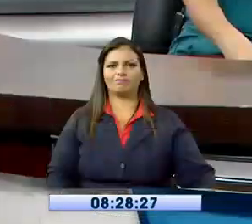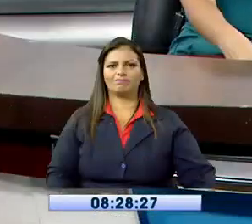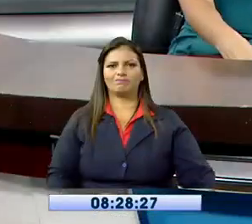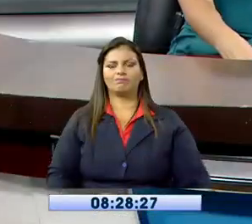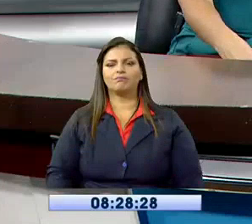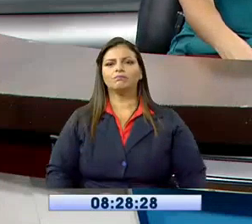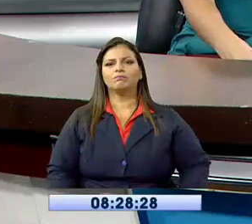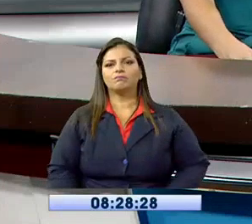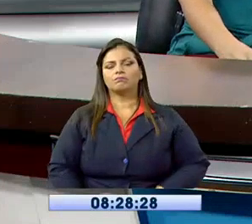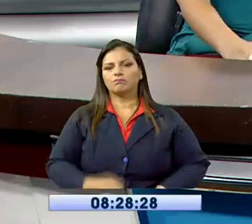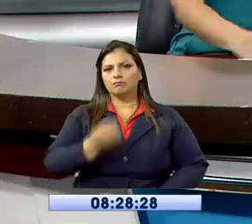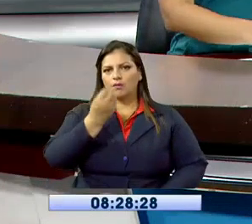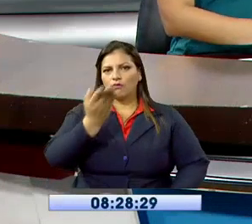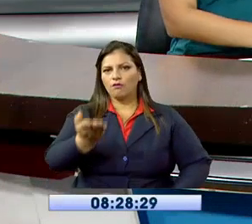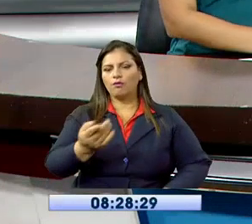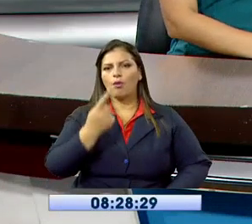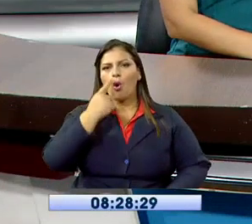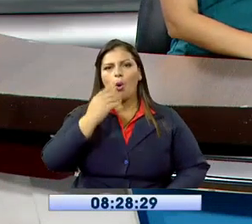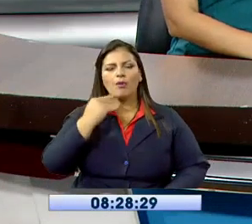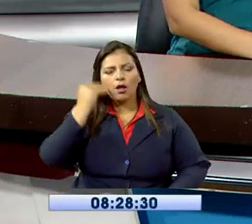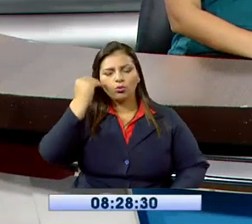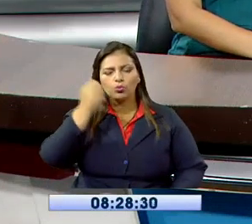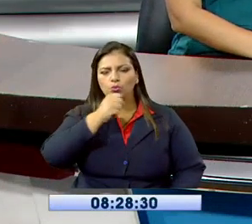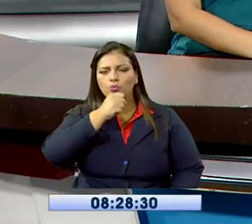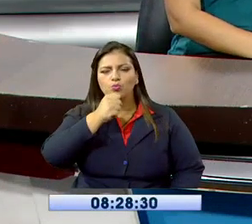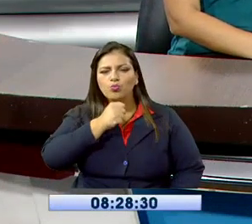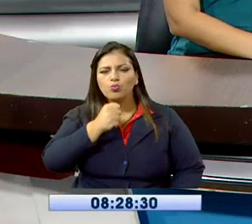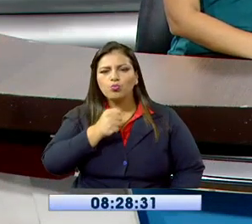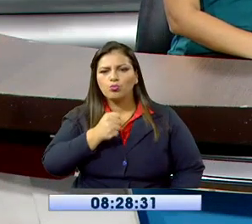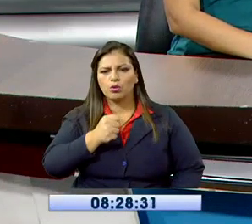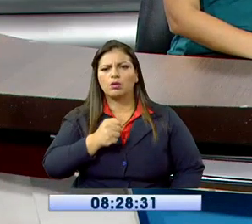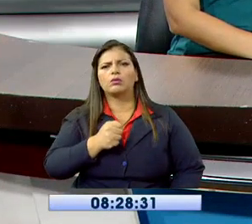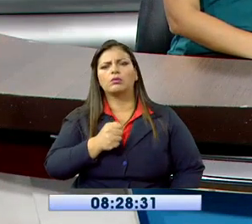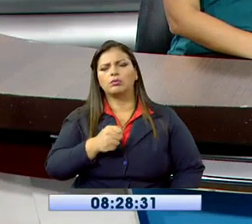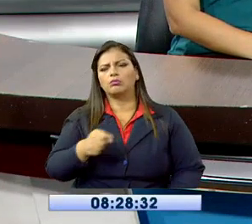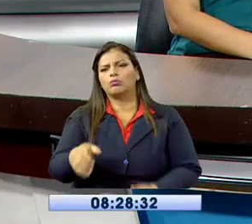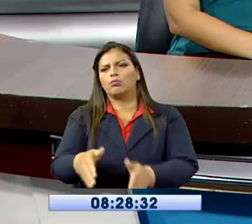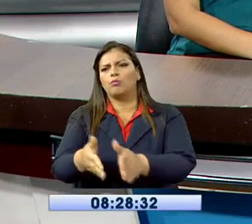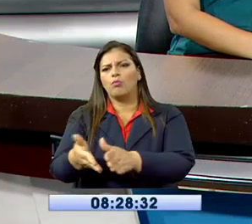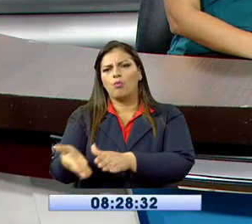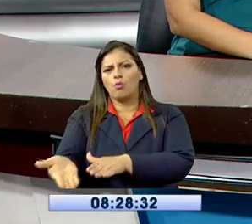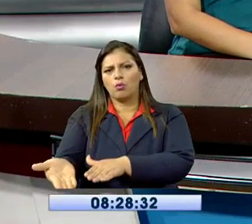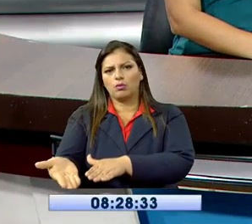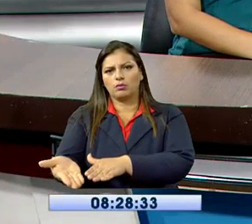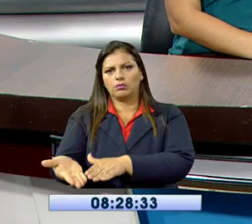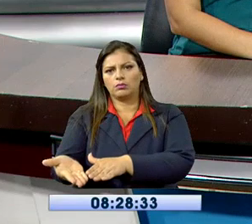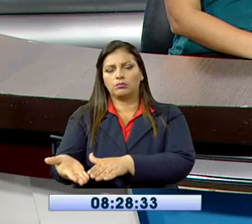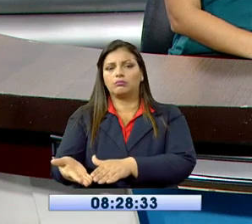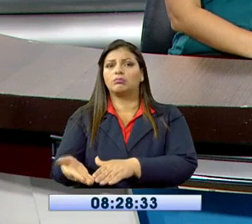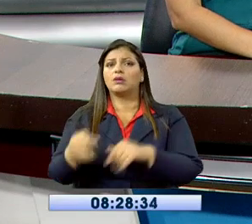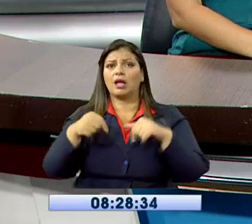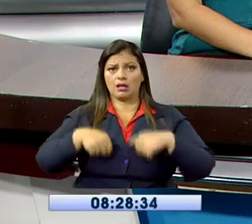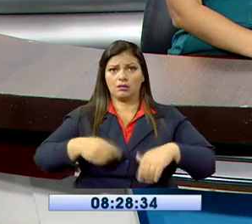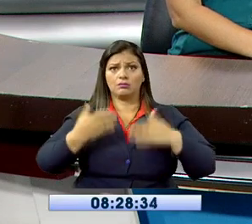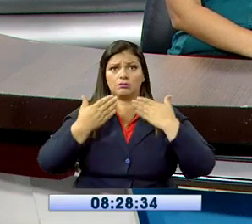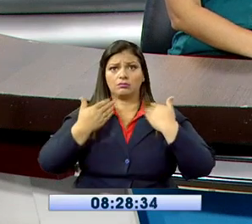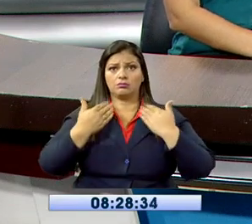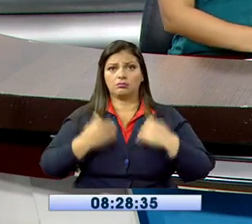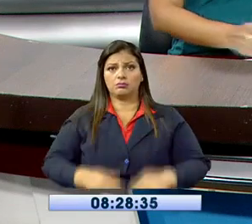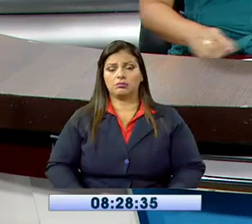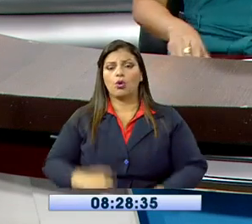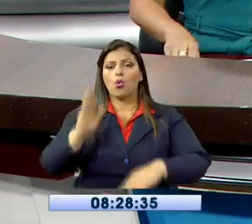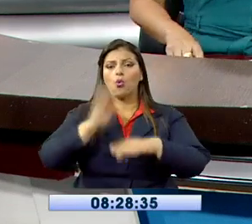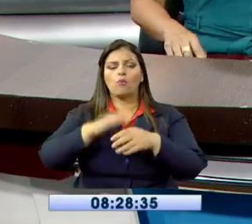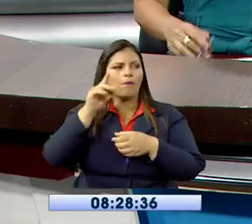hombre de la tercera edad fue hallado en una de las vías principales de Guayaquil, aparentemente con signos de haber sido escopolaminado.